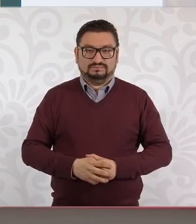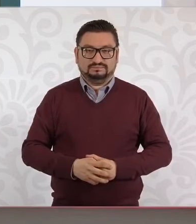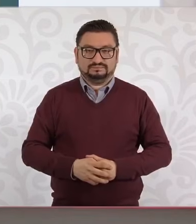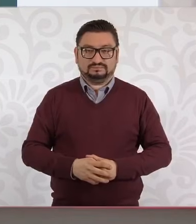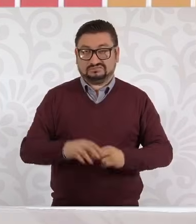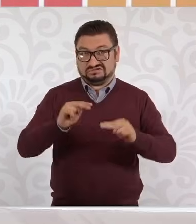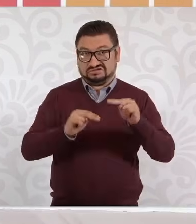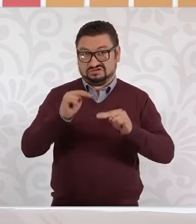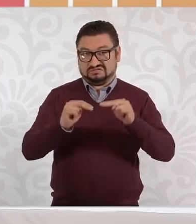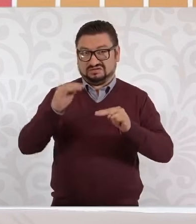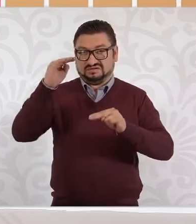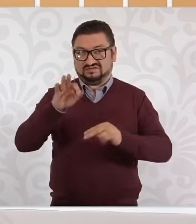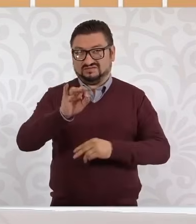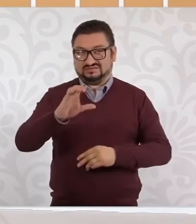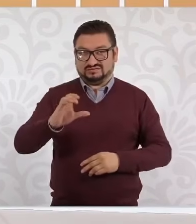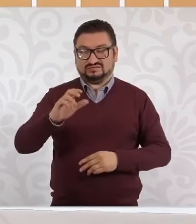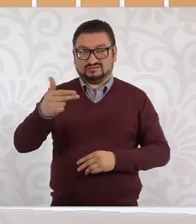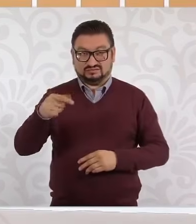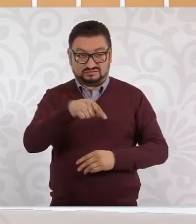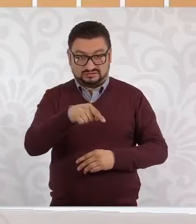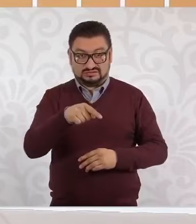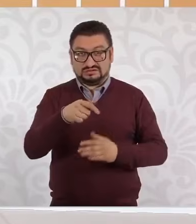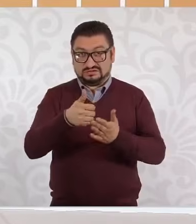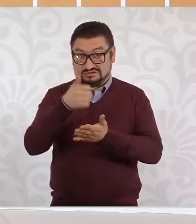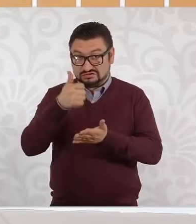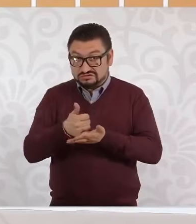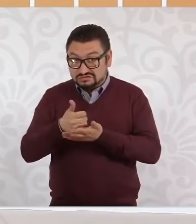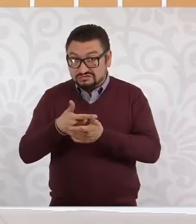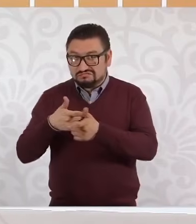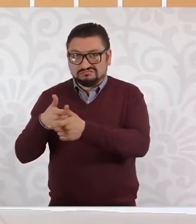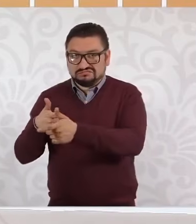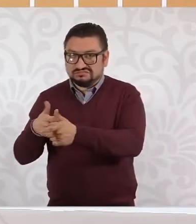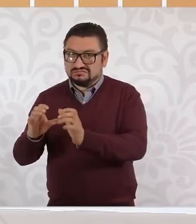Creció con Calderón, en la ciudad se mantuvo.